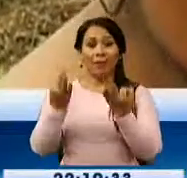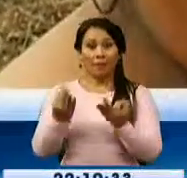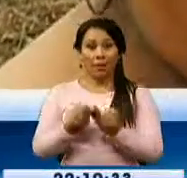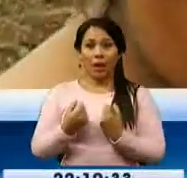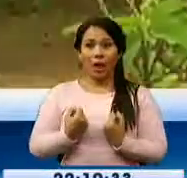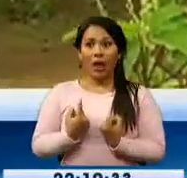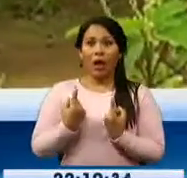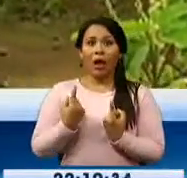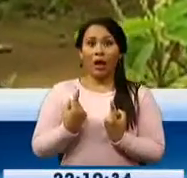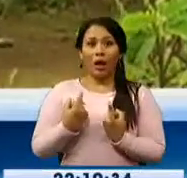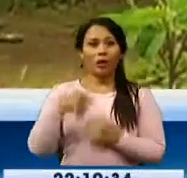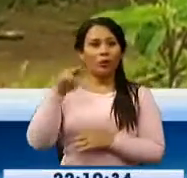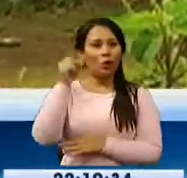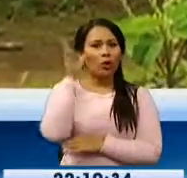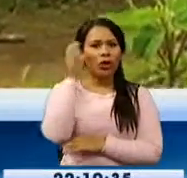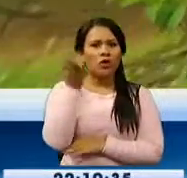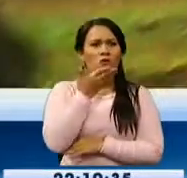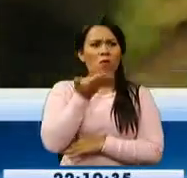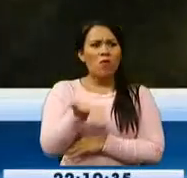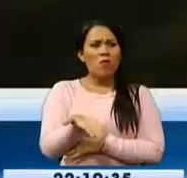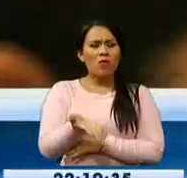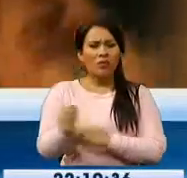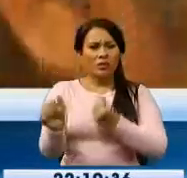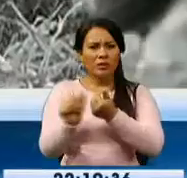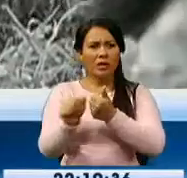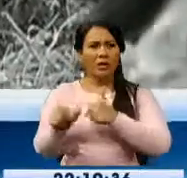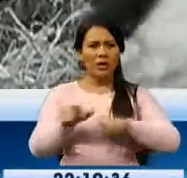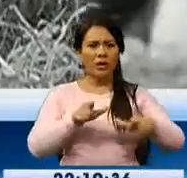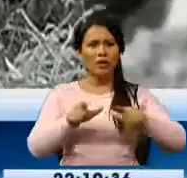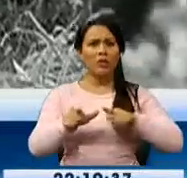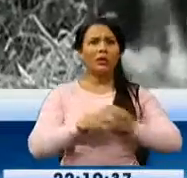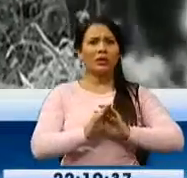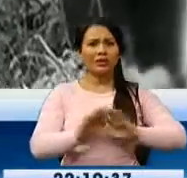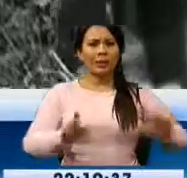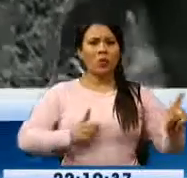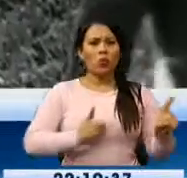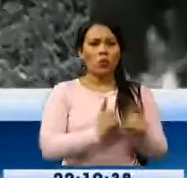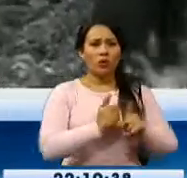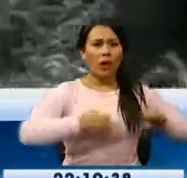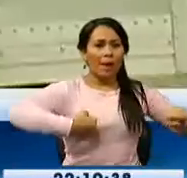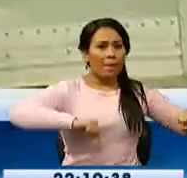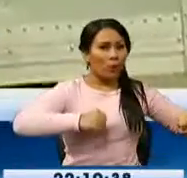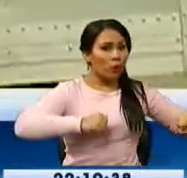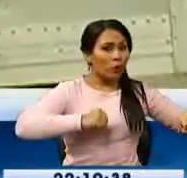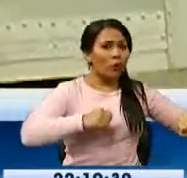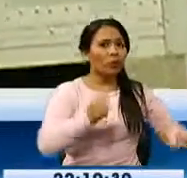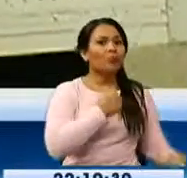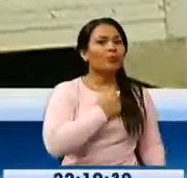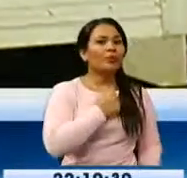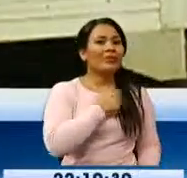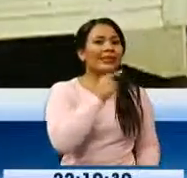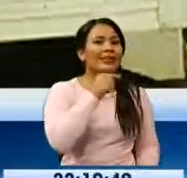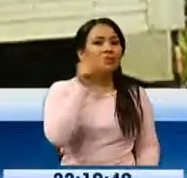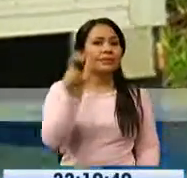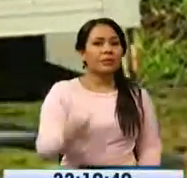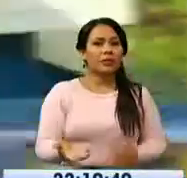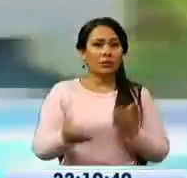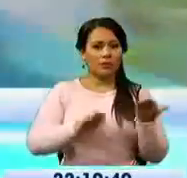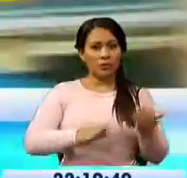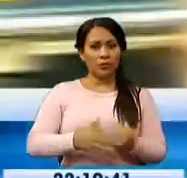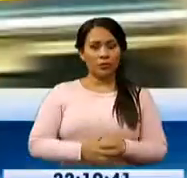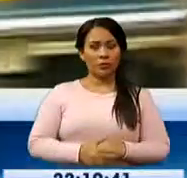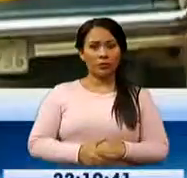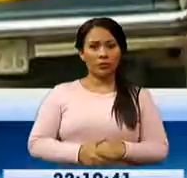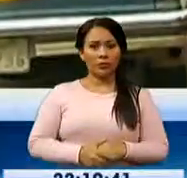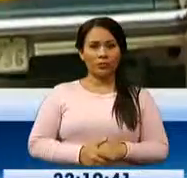admirados, no creían lo que pasaba. Pocos metros del lugar de los hechos encontraron una moto. Dicen, le pertenecía al fallecido. Yo no sé qué sería,